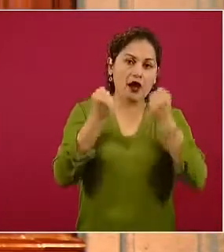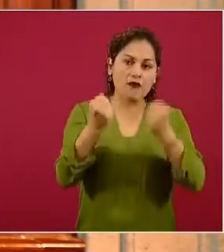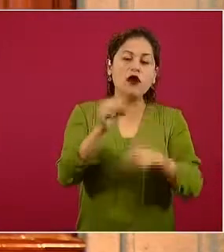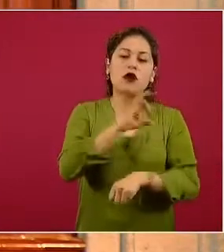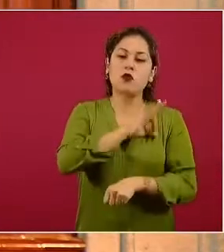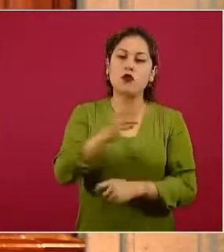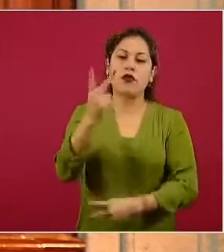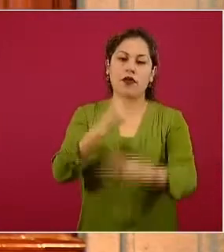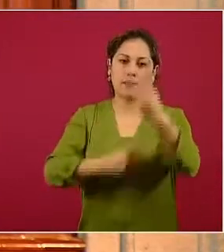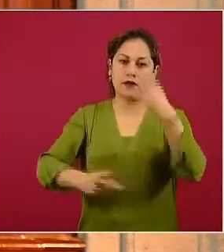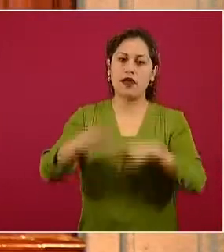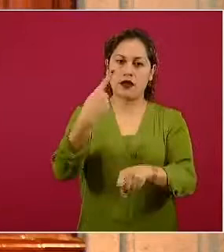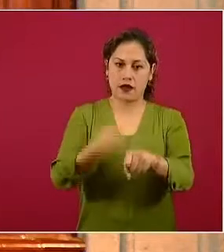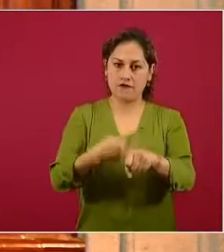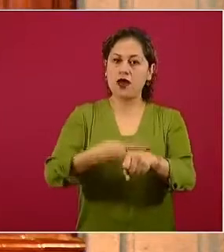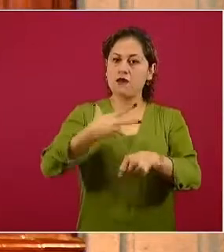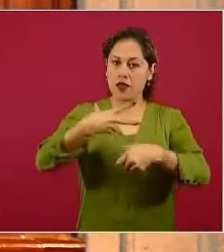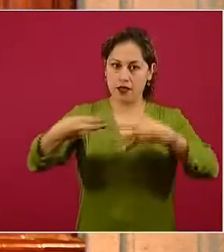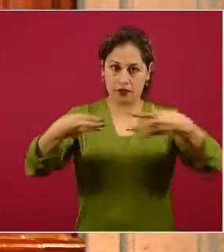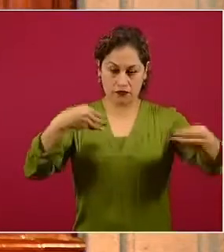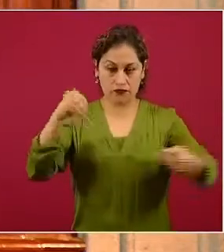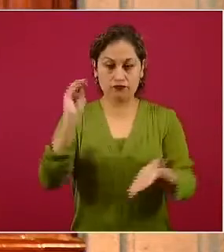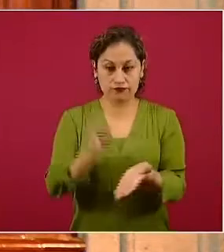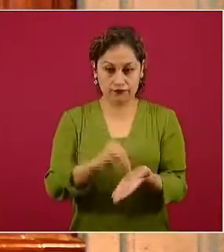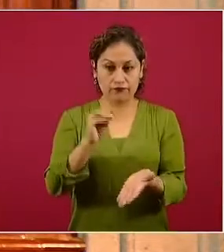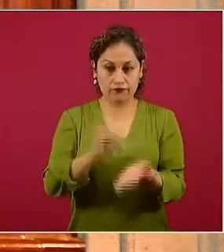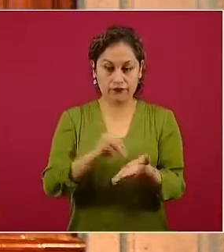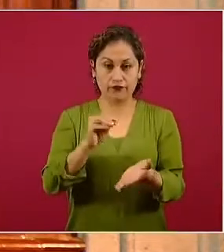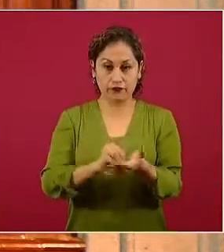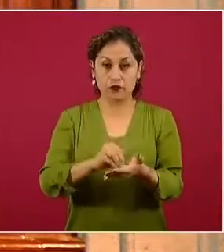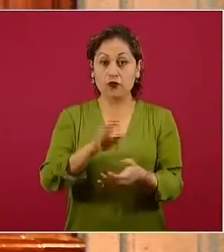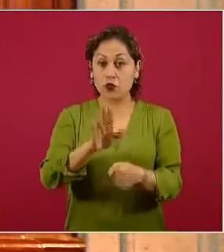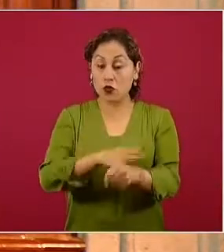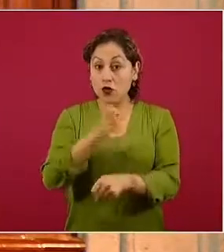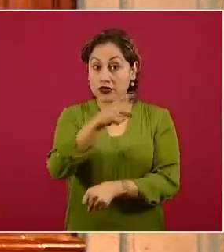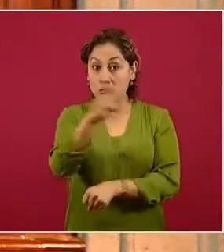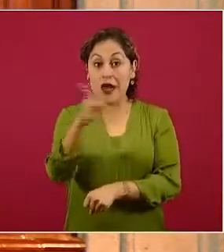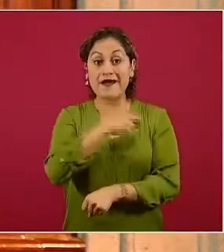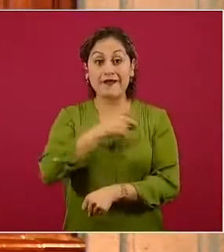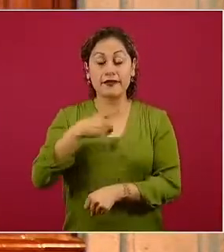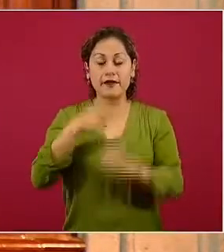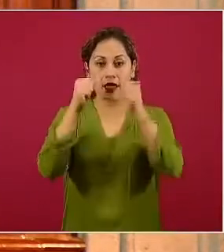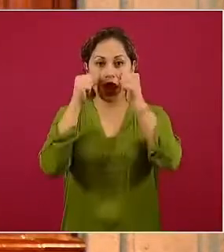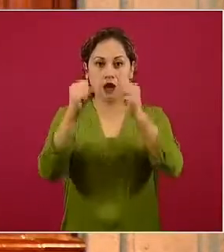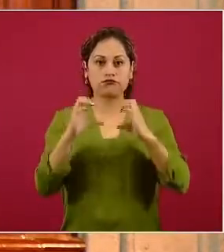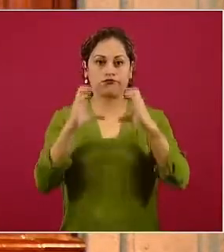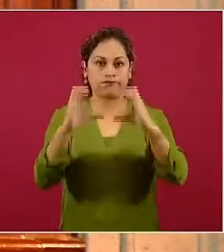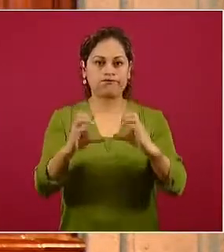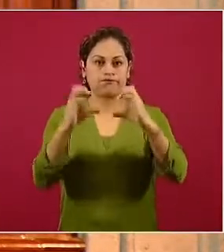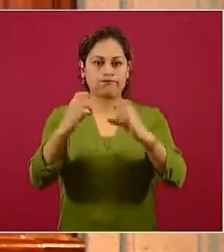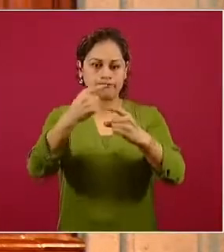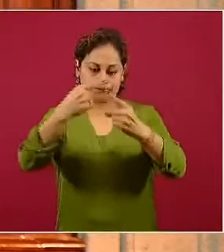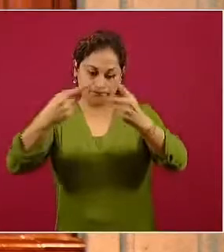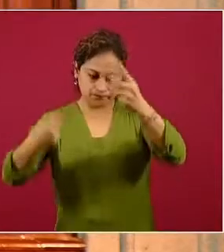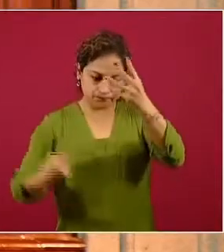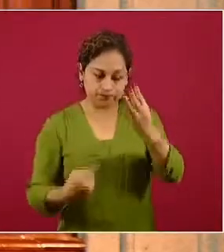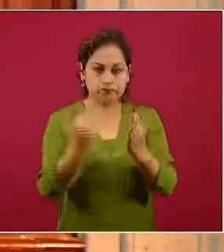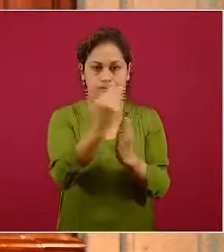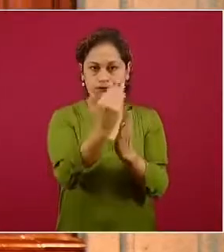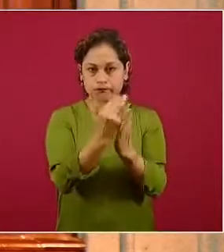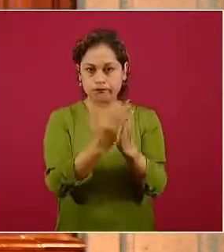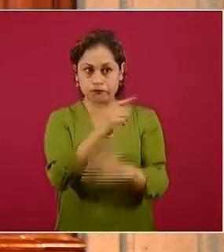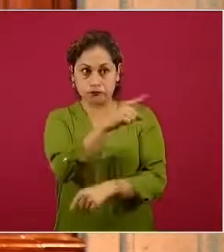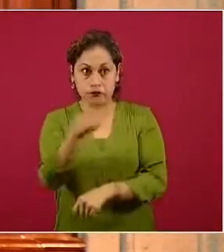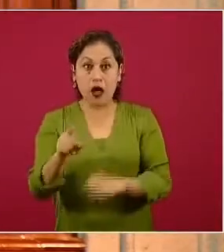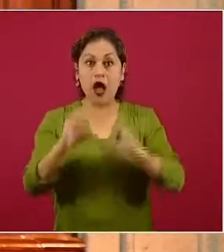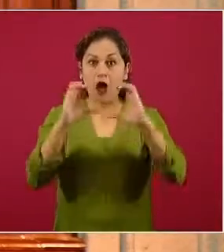continuamos poniendo en práctica e implementando todas las medidas preventivas que están encaminadas, como su nombre lo dice, a prevenir contagios.